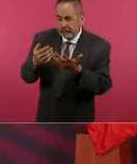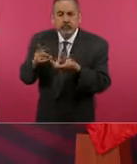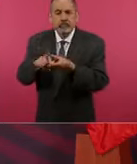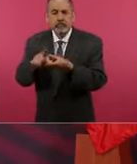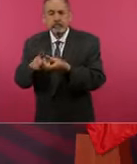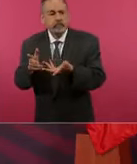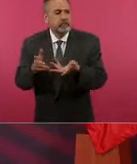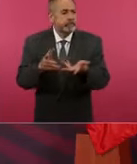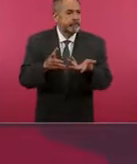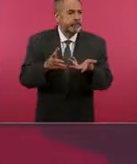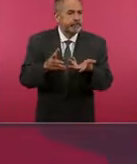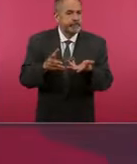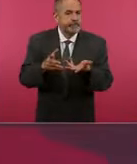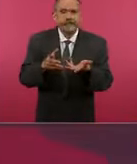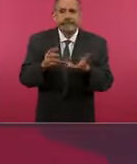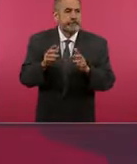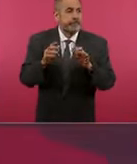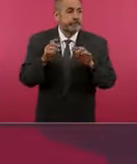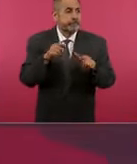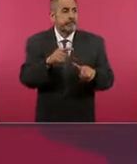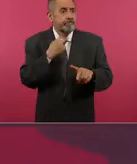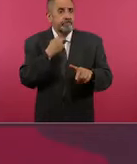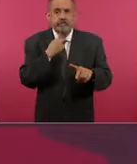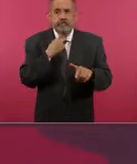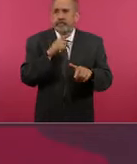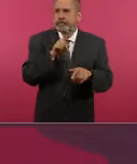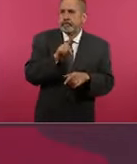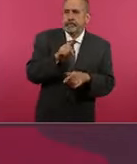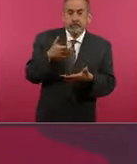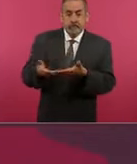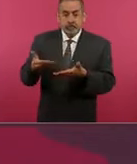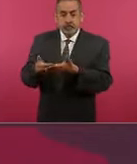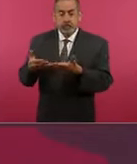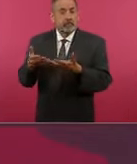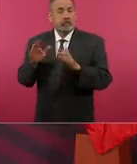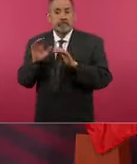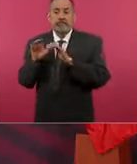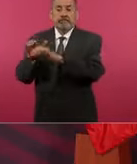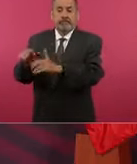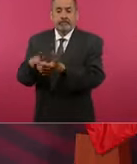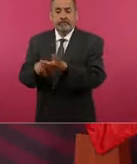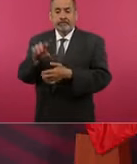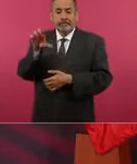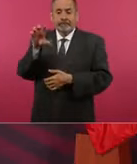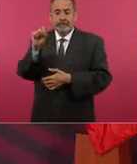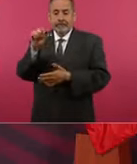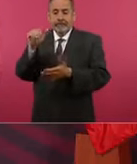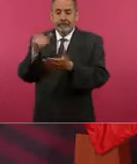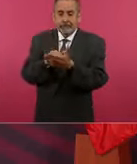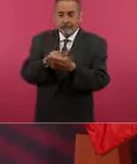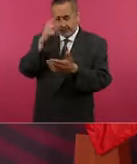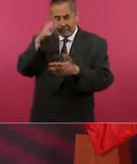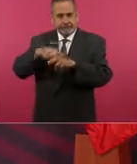Bueno, ahora hay como 60 mil trabajadores en el Tren